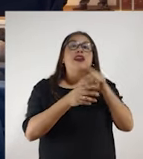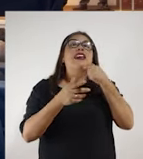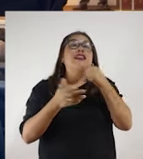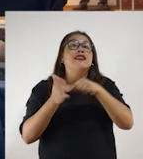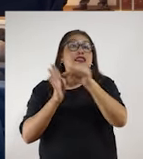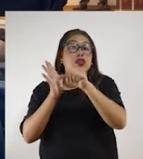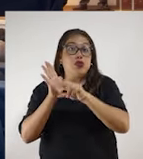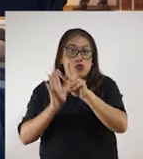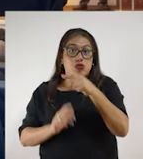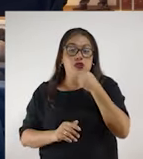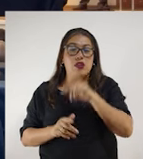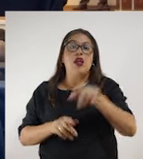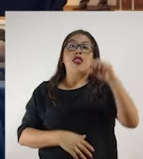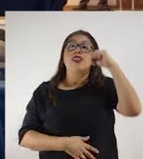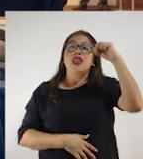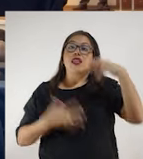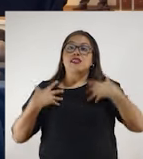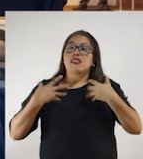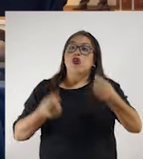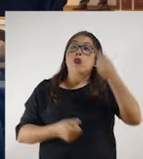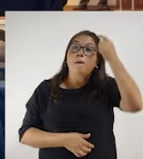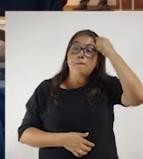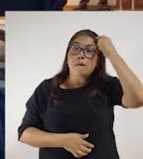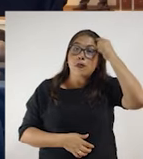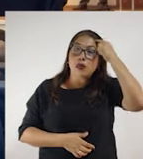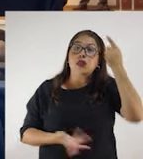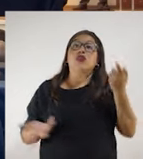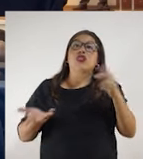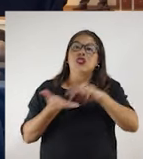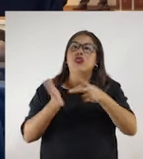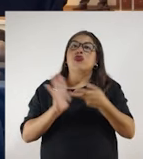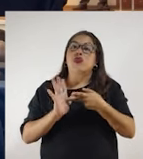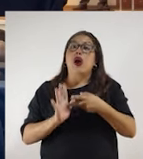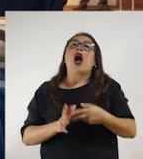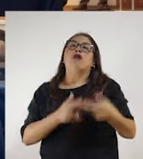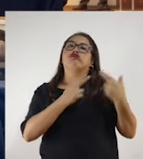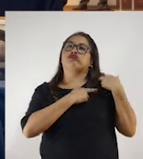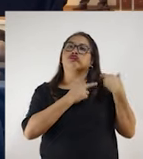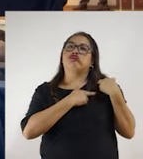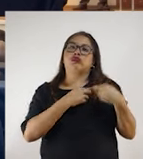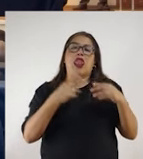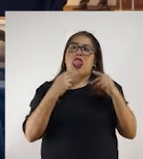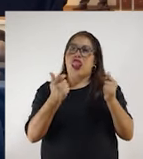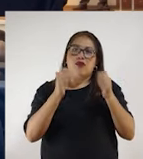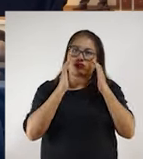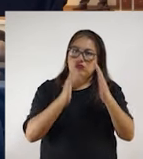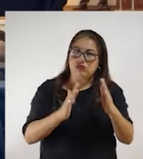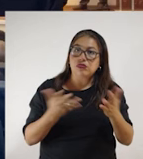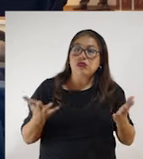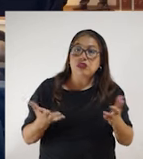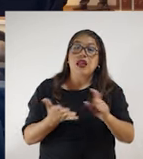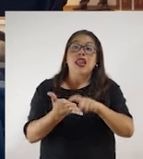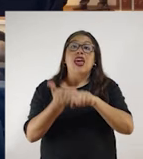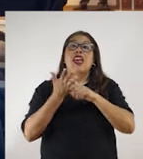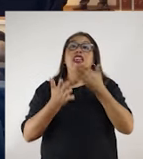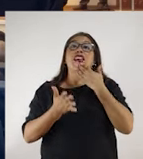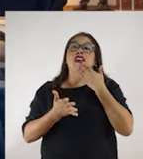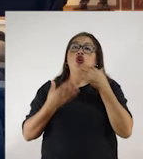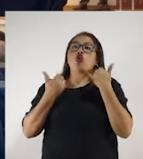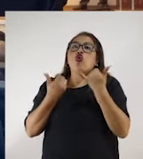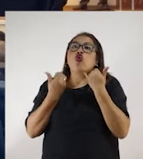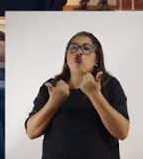2 que dice, el derecho a la salud mental incluye obligaciones inmediatas y la exigencia